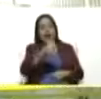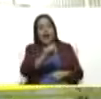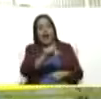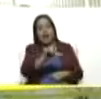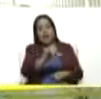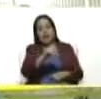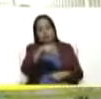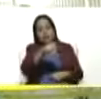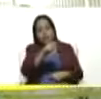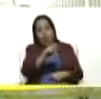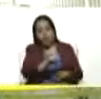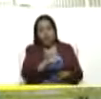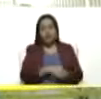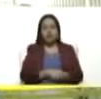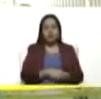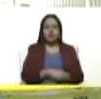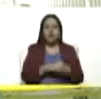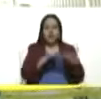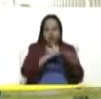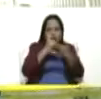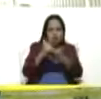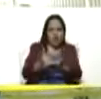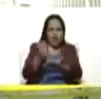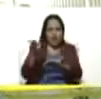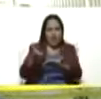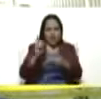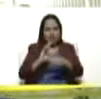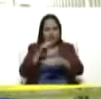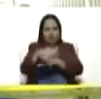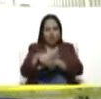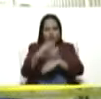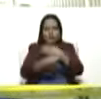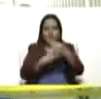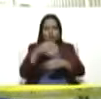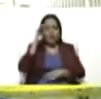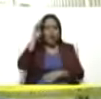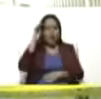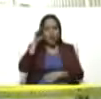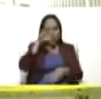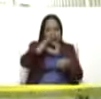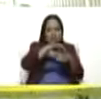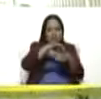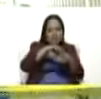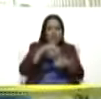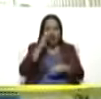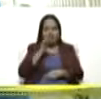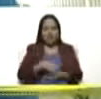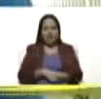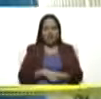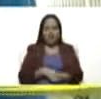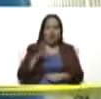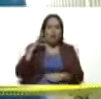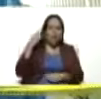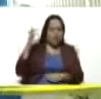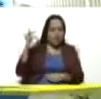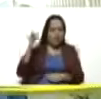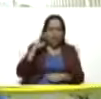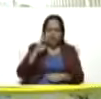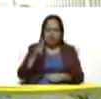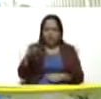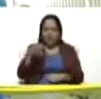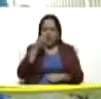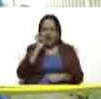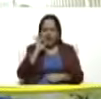Galipán ahí, ayudadito por Héctor Rodríguez, que se ha convertido en un maestro caficultor. En Guatire, ¿no? Estaba viendo un café guatireño.